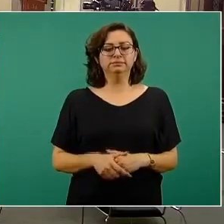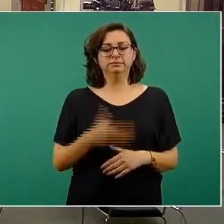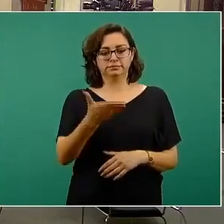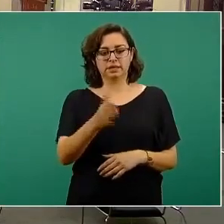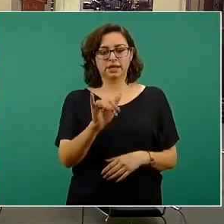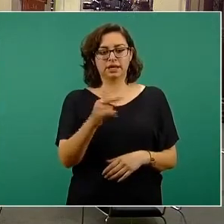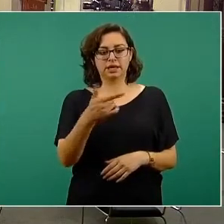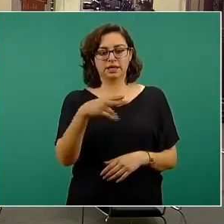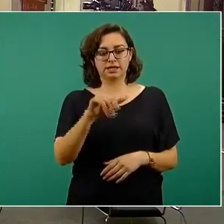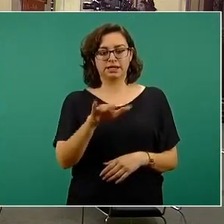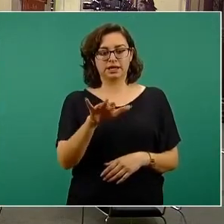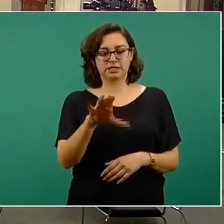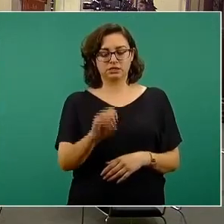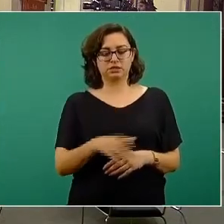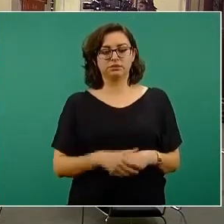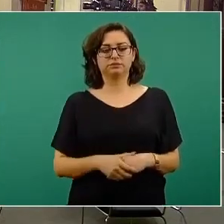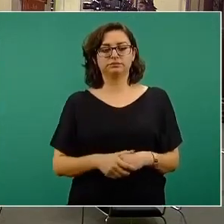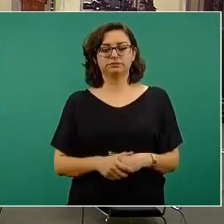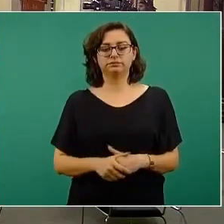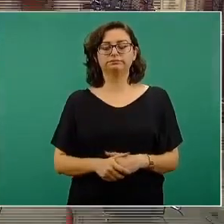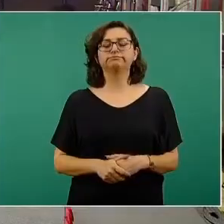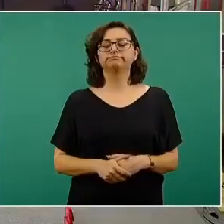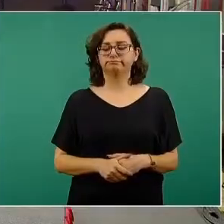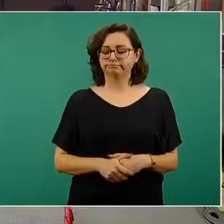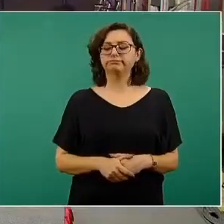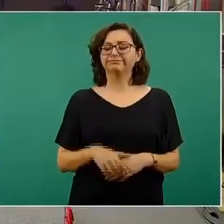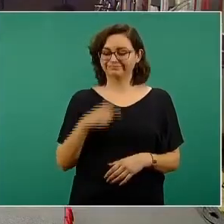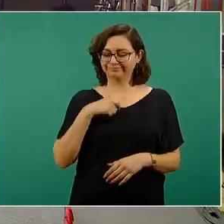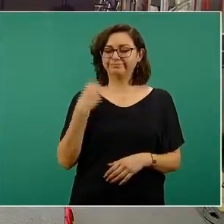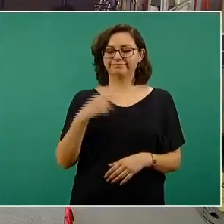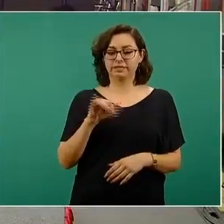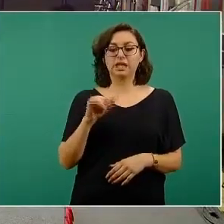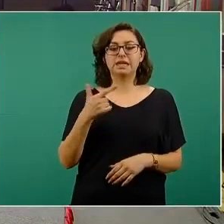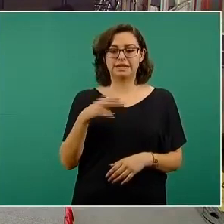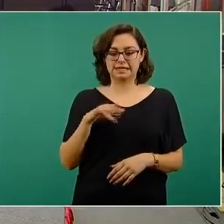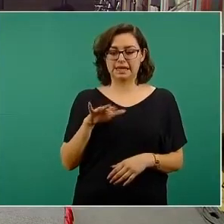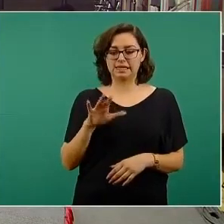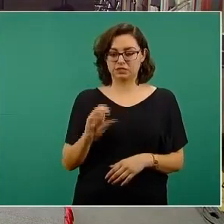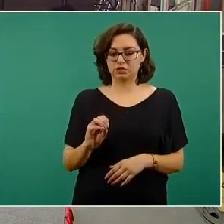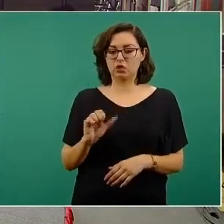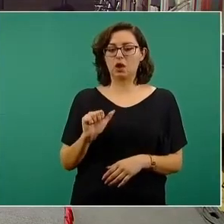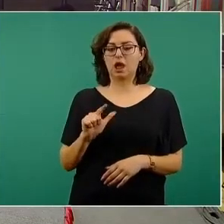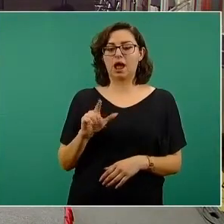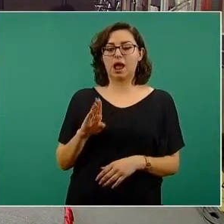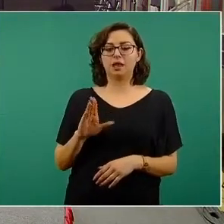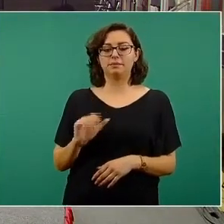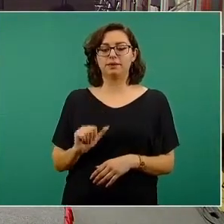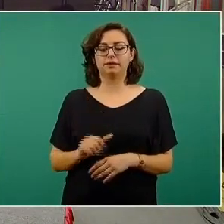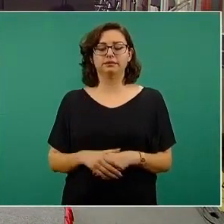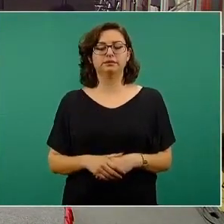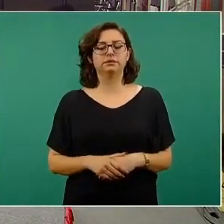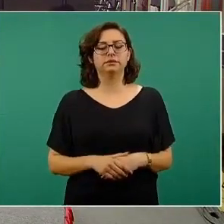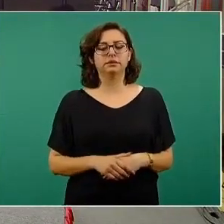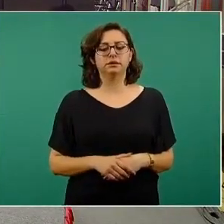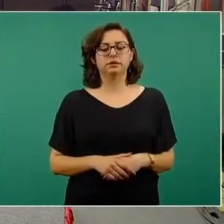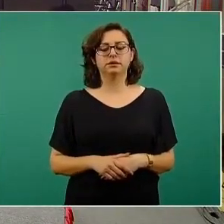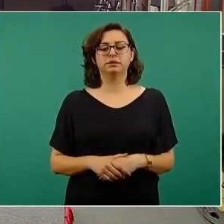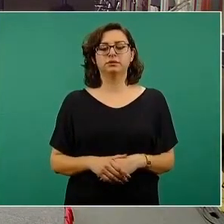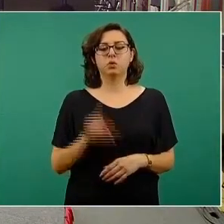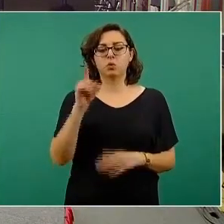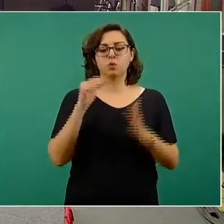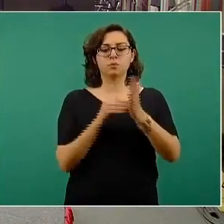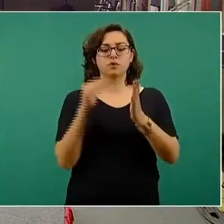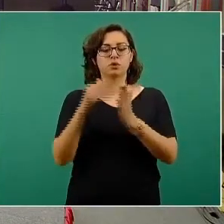Ignacio de Alba, pie de página. Ignacio de Alba, de pie de página. Buenas noches. Preguntar, ¿el 1.000.000 de vacunas de